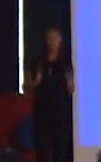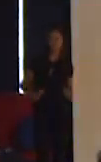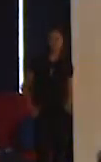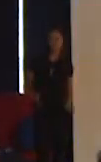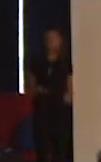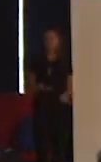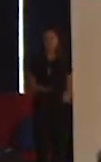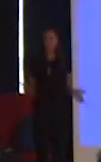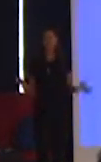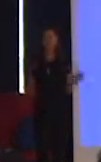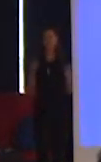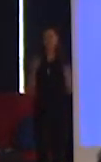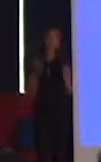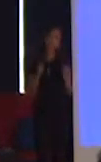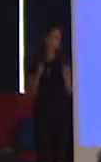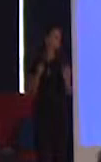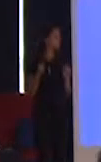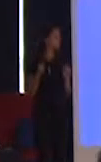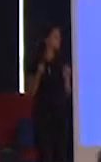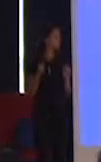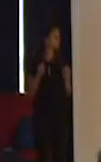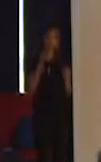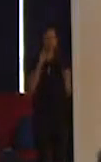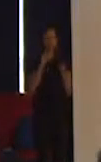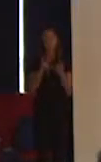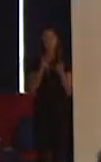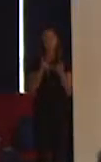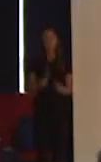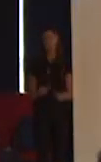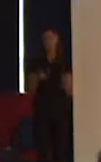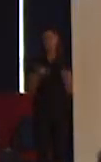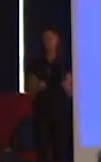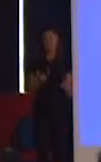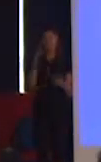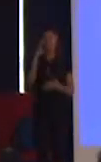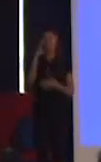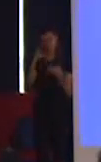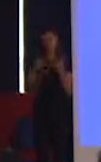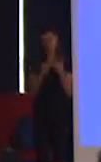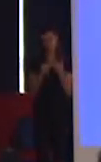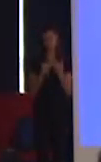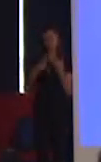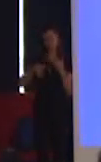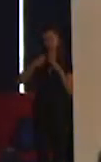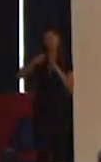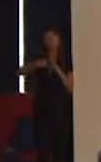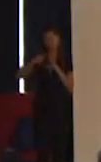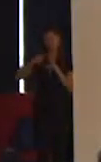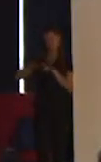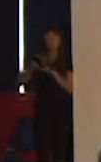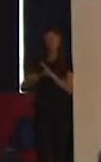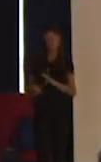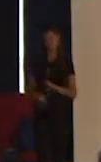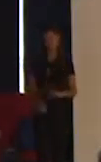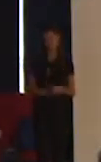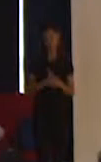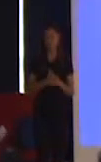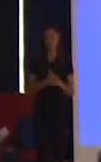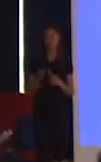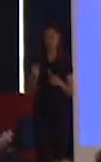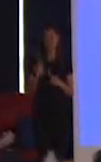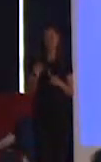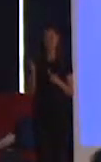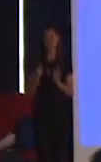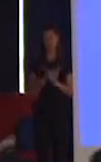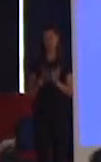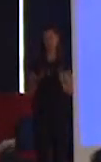etcétera. Es una provocación para el cierre de hoy. Las conclusiones las haremos llegar vía material red y vía